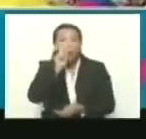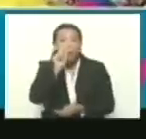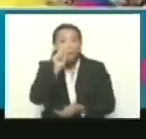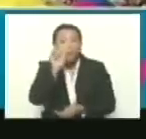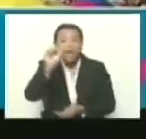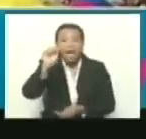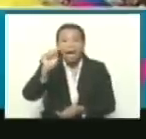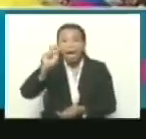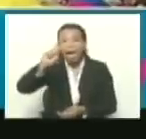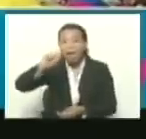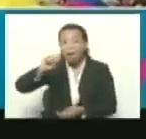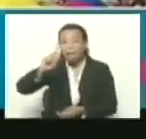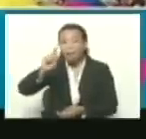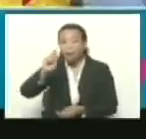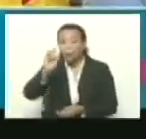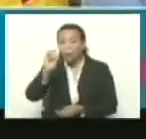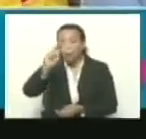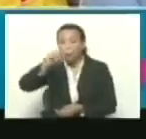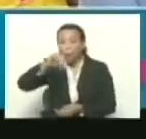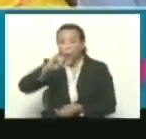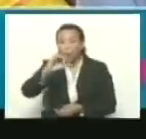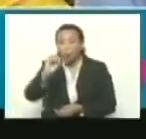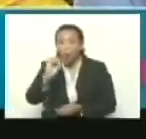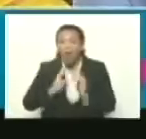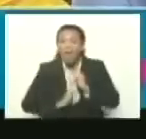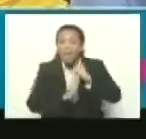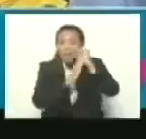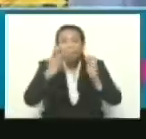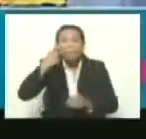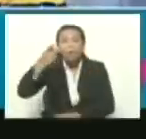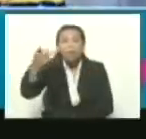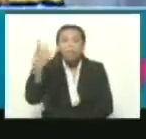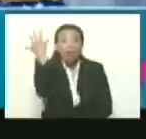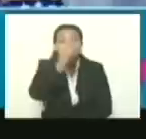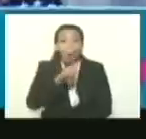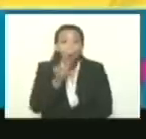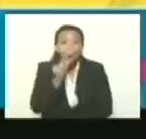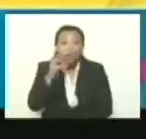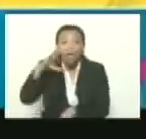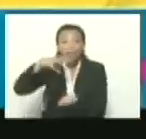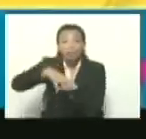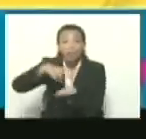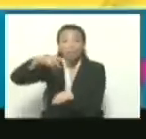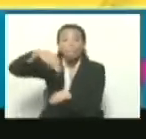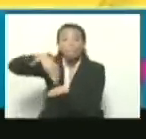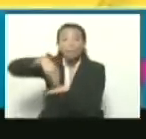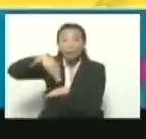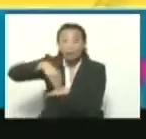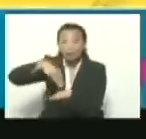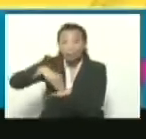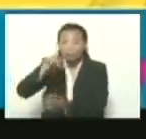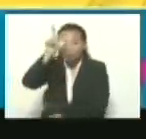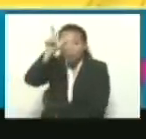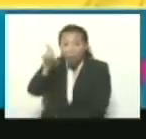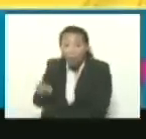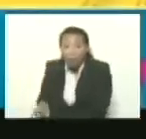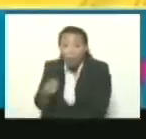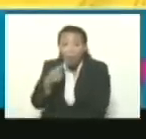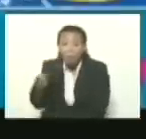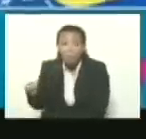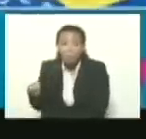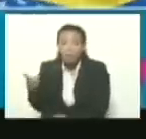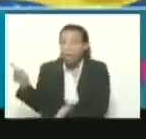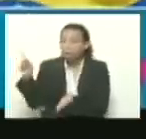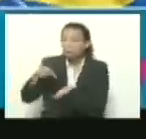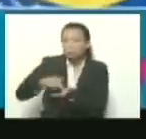un líder político, juvenil, social de Miranda, Galíndez, que está en toda esta movida,